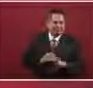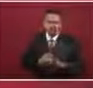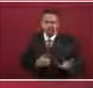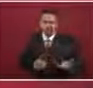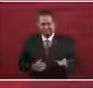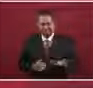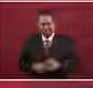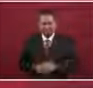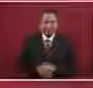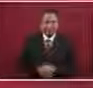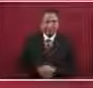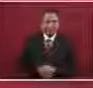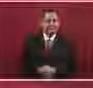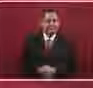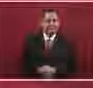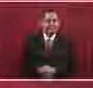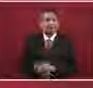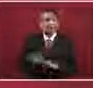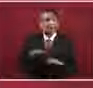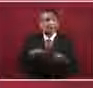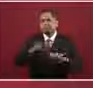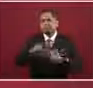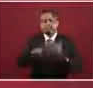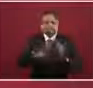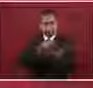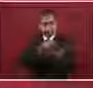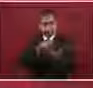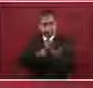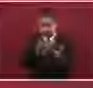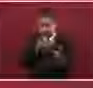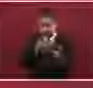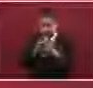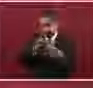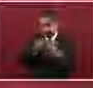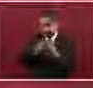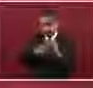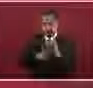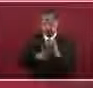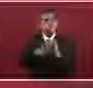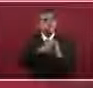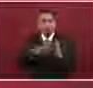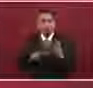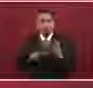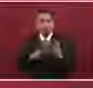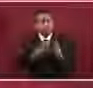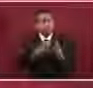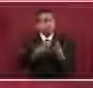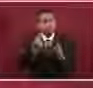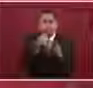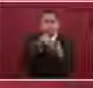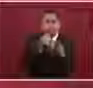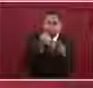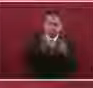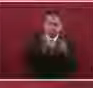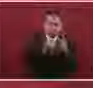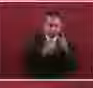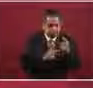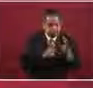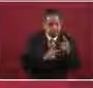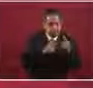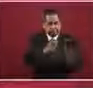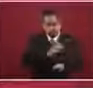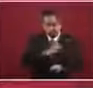A veces la ley establecía de que tenían que llenar ciertos requisitos para poder ser